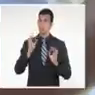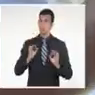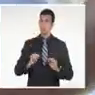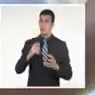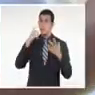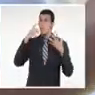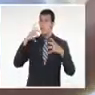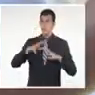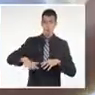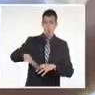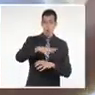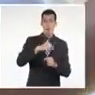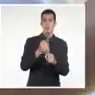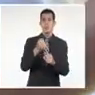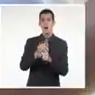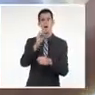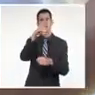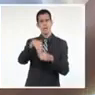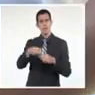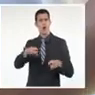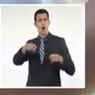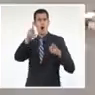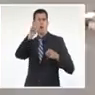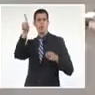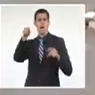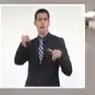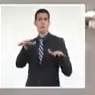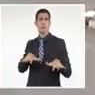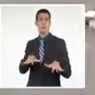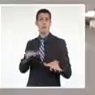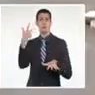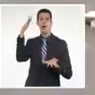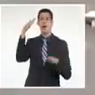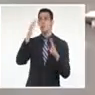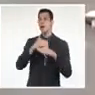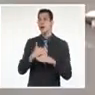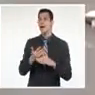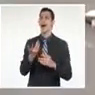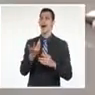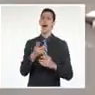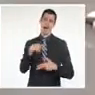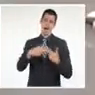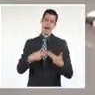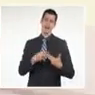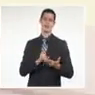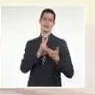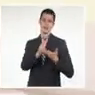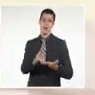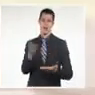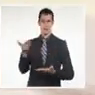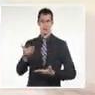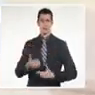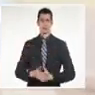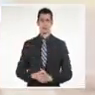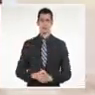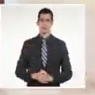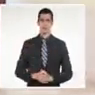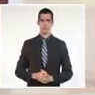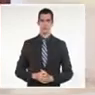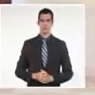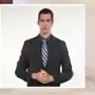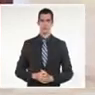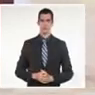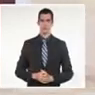los trabajadores de la hotelería y el turismo desde el inicio de la pandemia. Frente de hospitales ha sido uno de los más